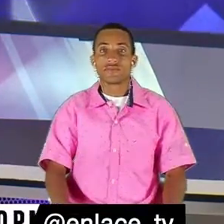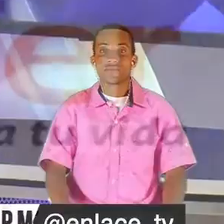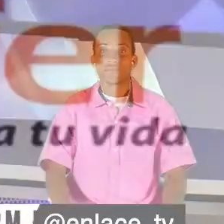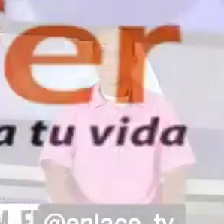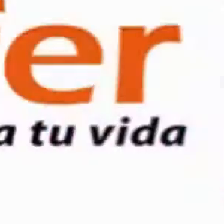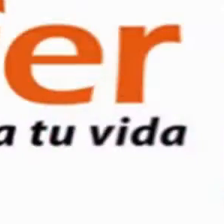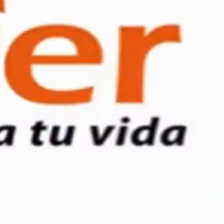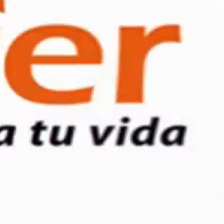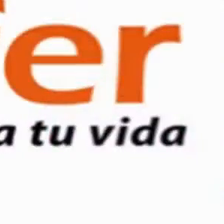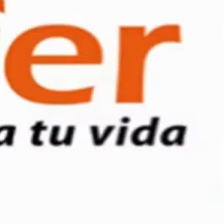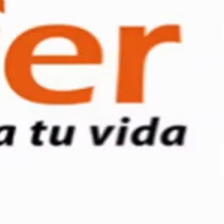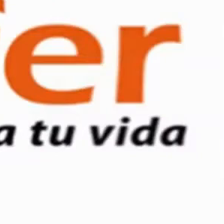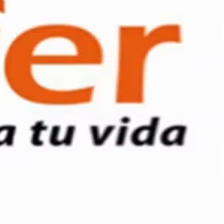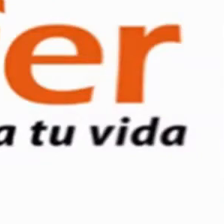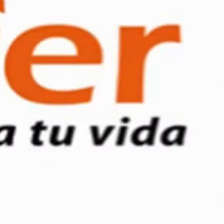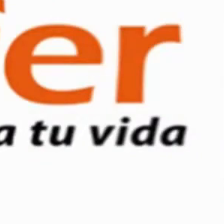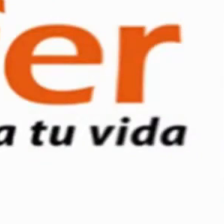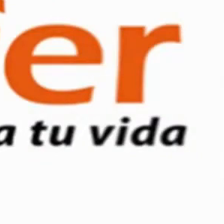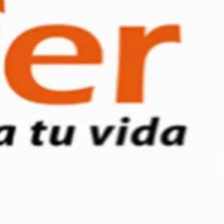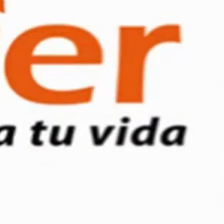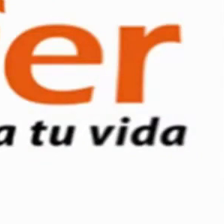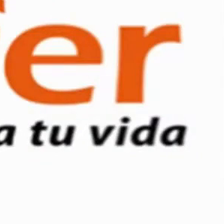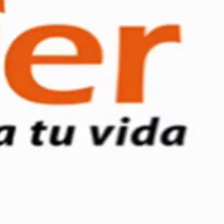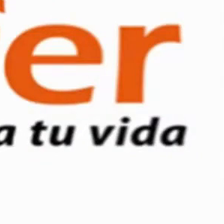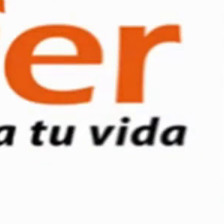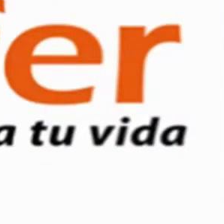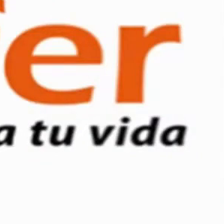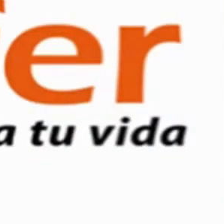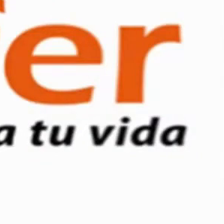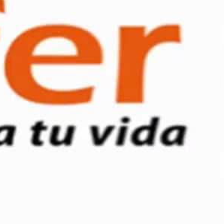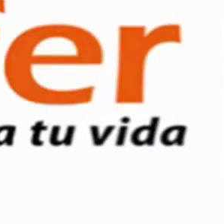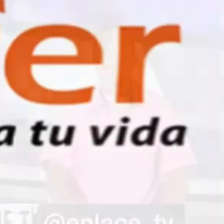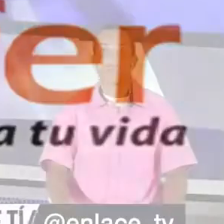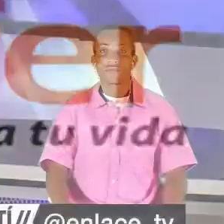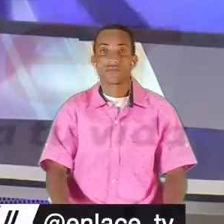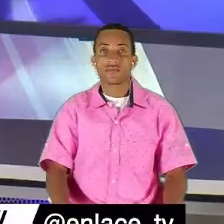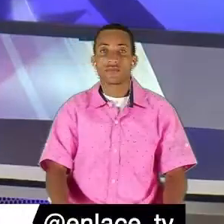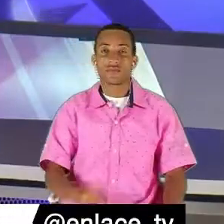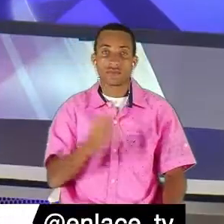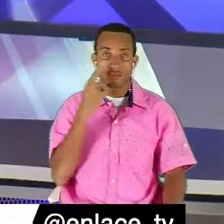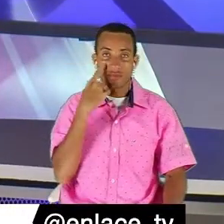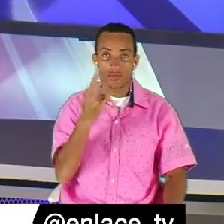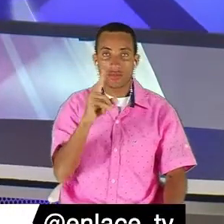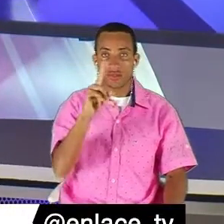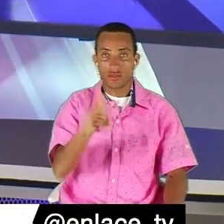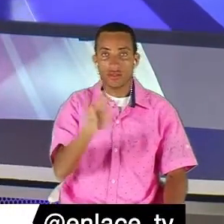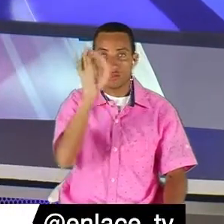les recuerdo, materiales eléctricos, Electrofer, ilumina tu vida. Nos vemos a las 6 en punto de la tarde con más de